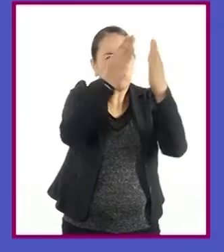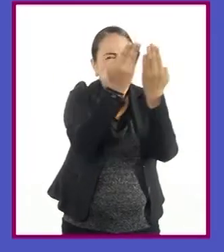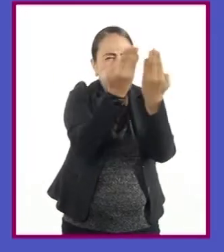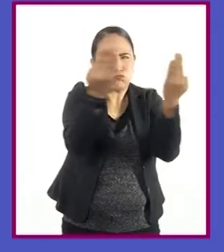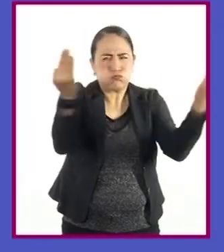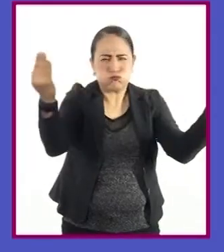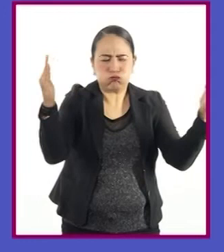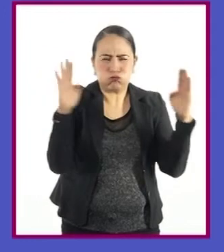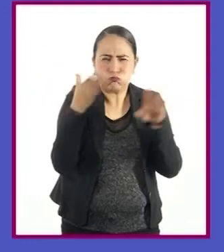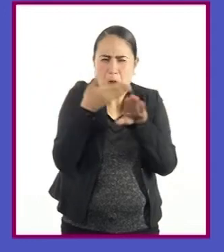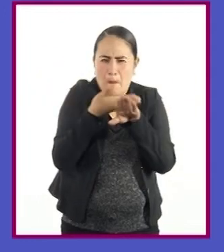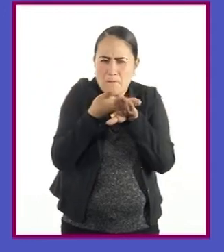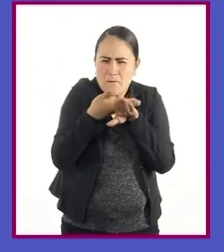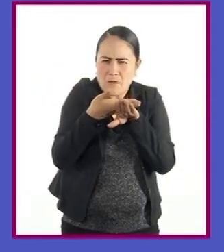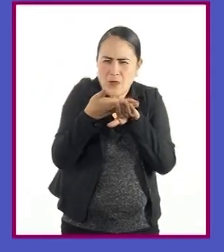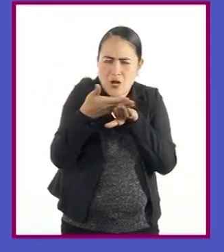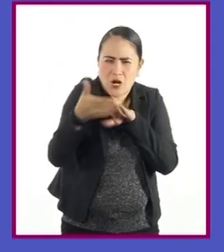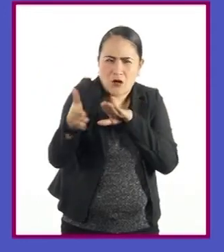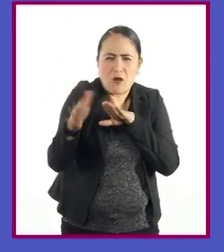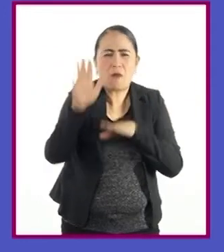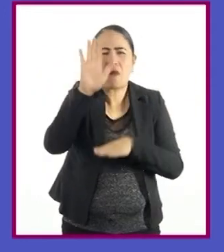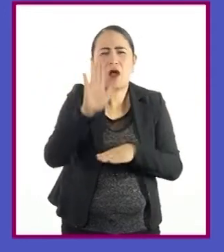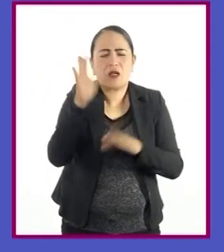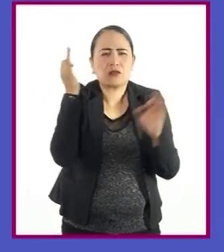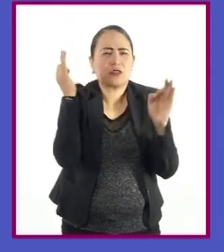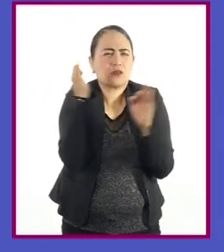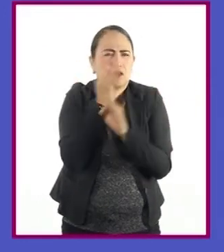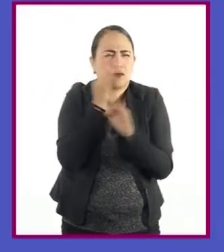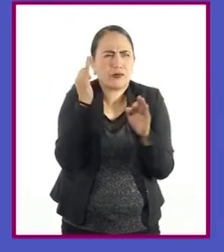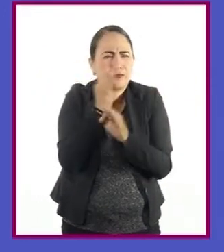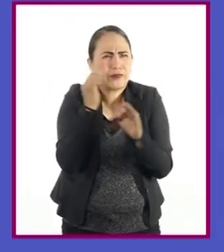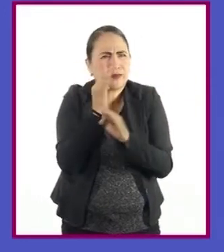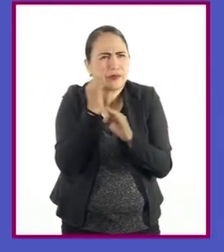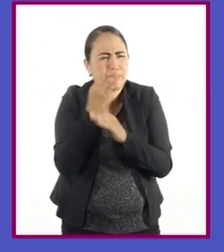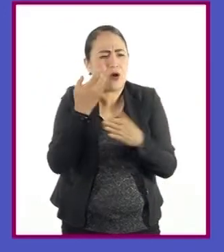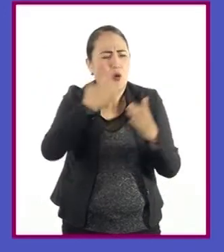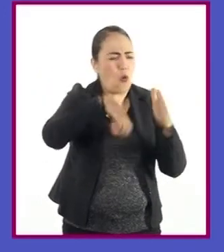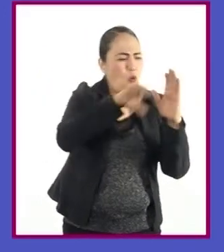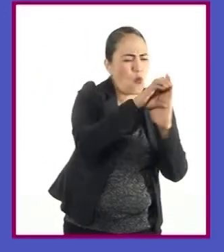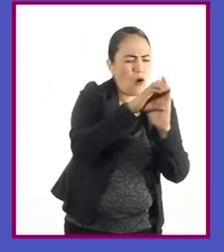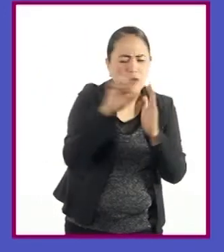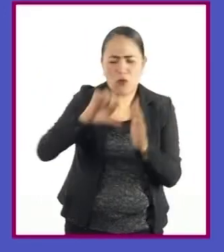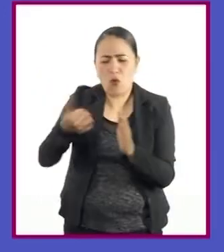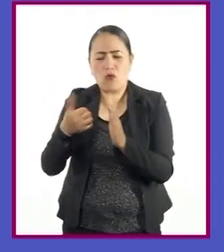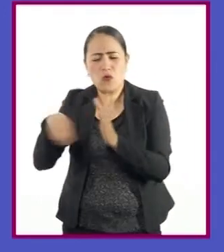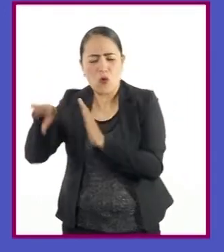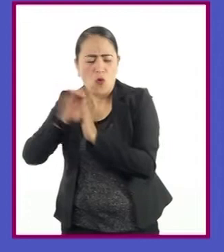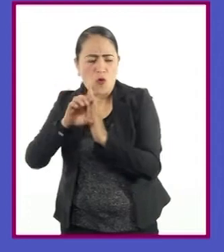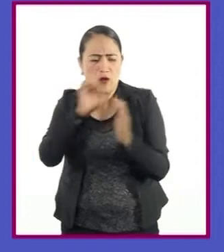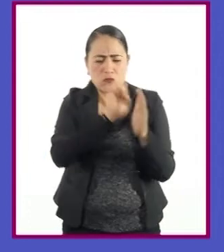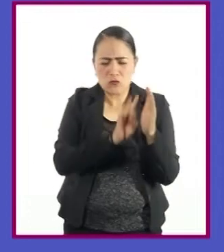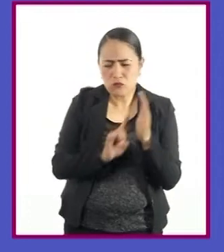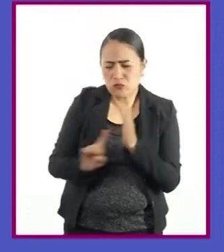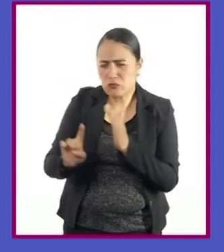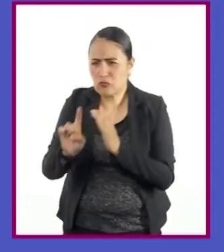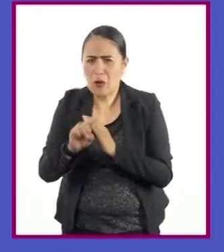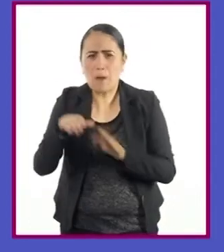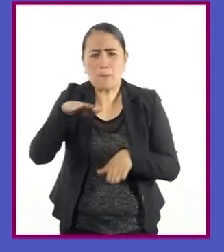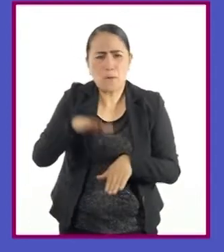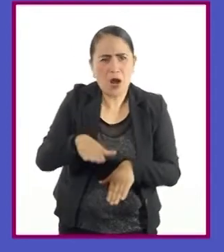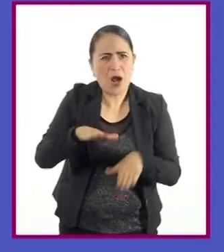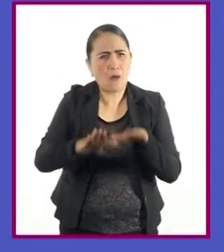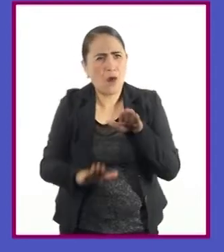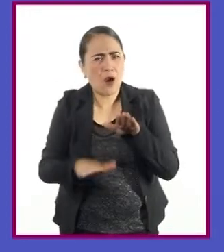aquella sensación de desapacible frío. Al cruzar de una pieza a otra, los pasos hallaban eco en toda la